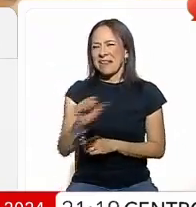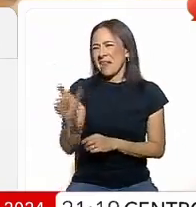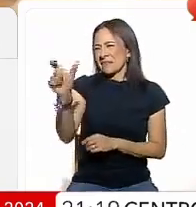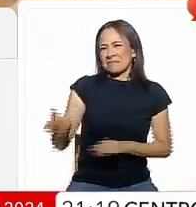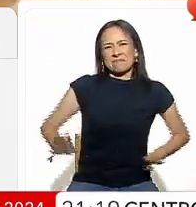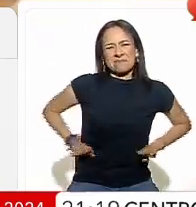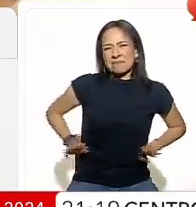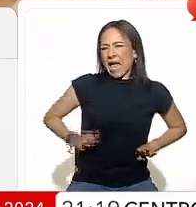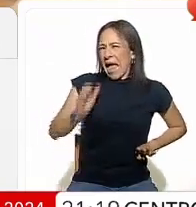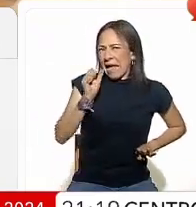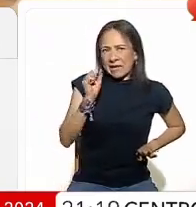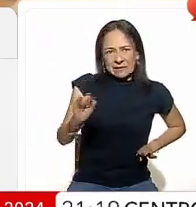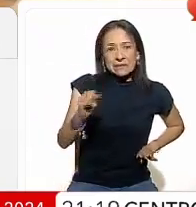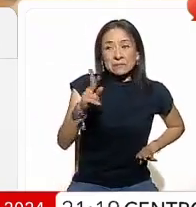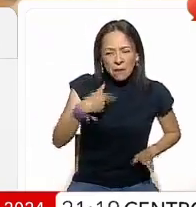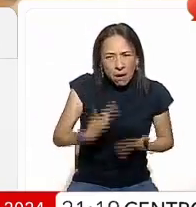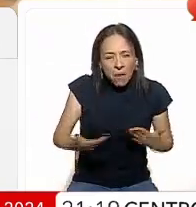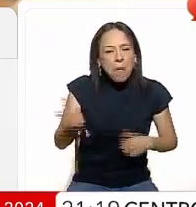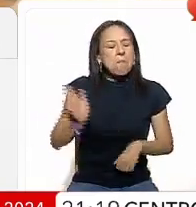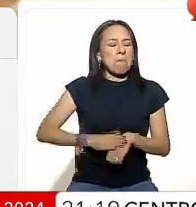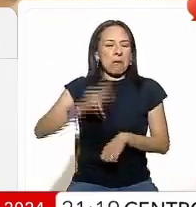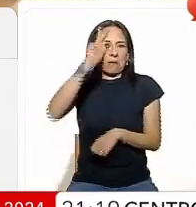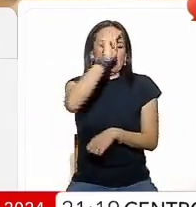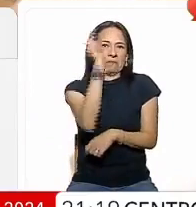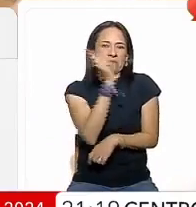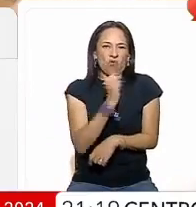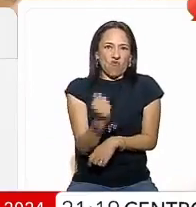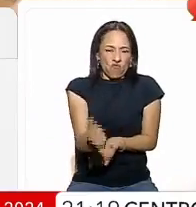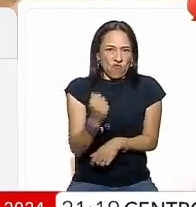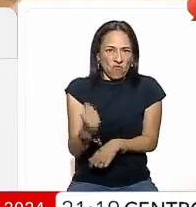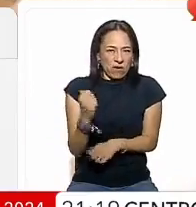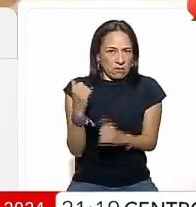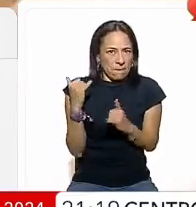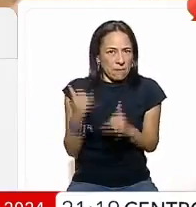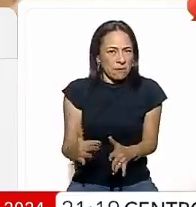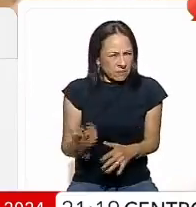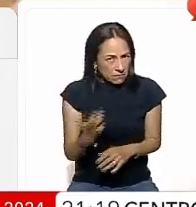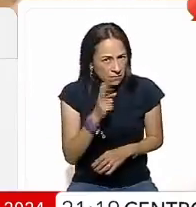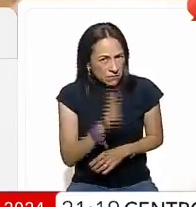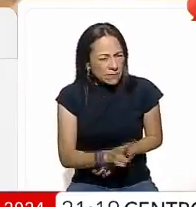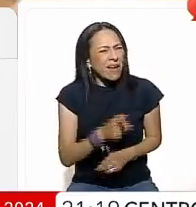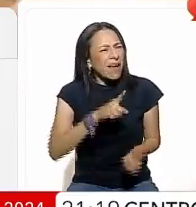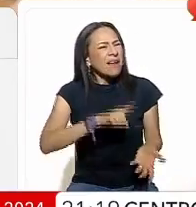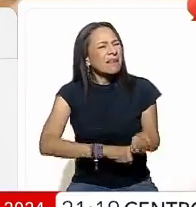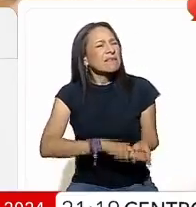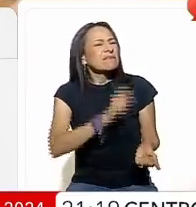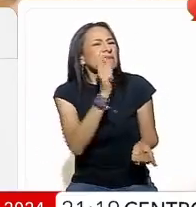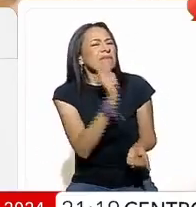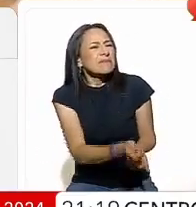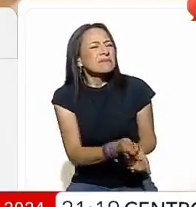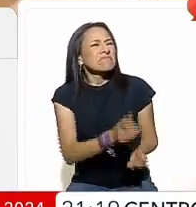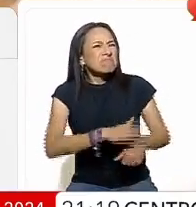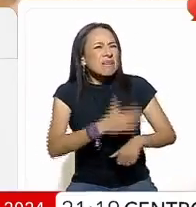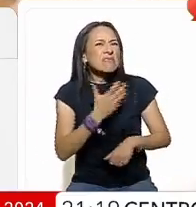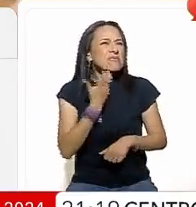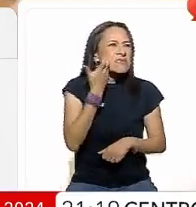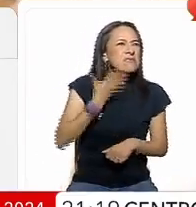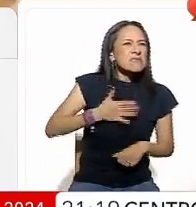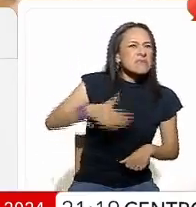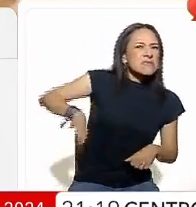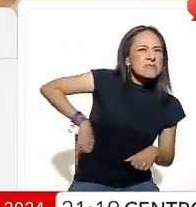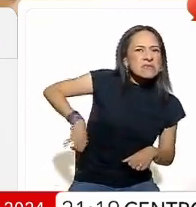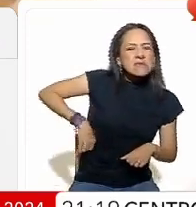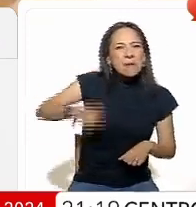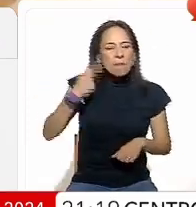ahora fueron más allá. ¿Qué intereses estarán entonces ahí en juego para tratar de impedir de esta manera llegar a